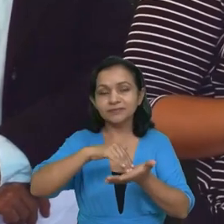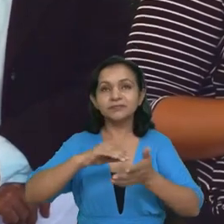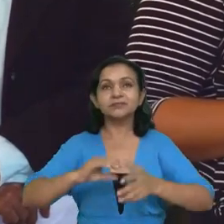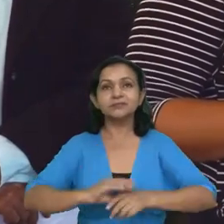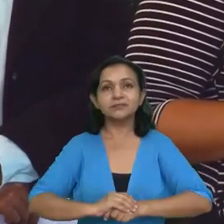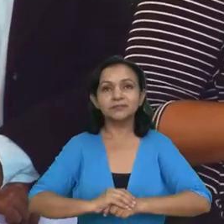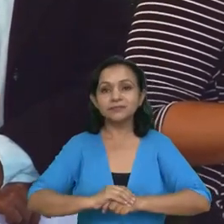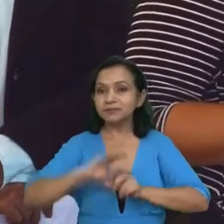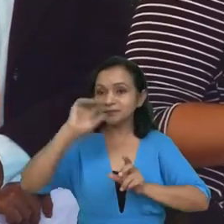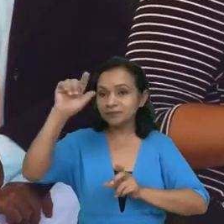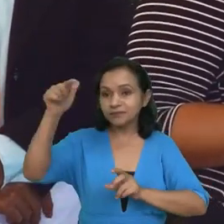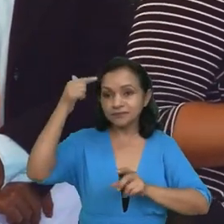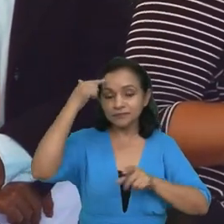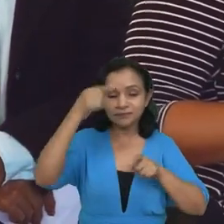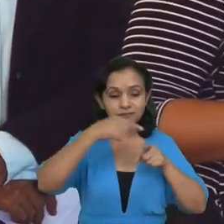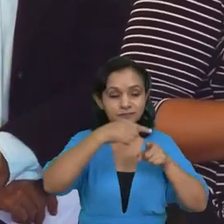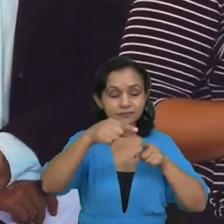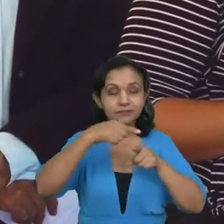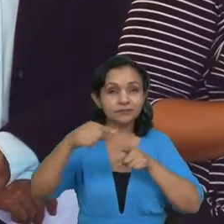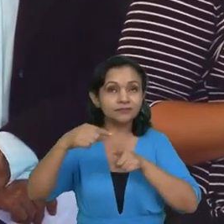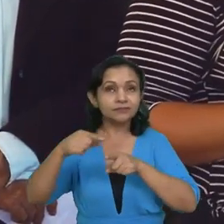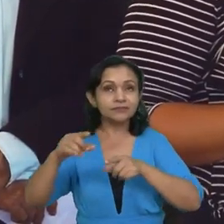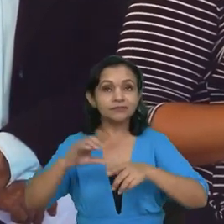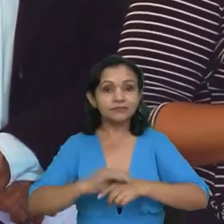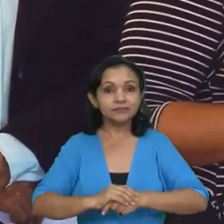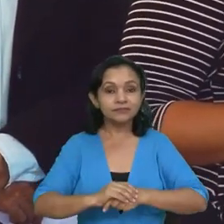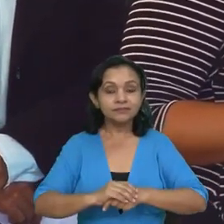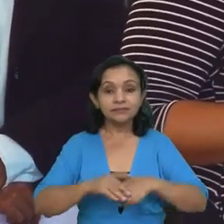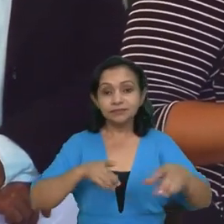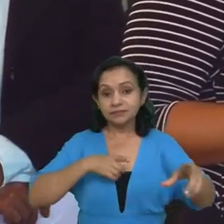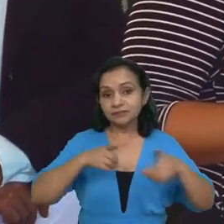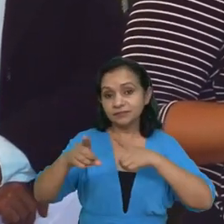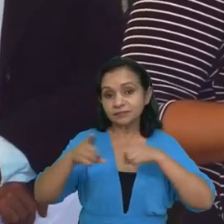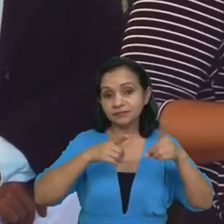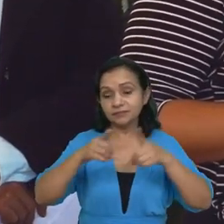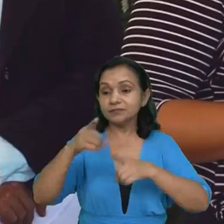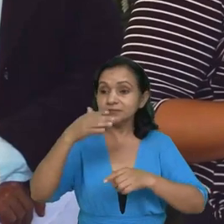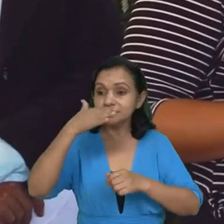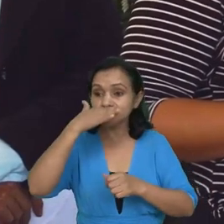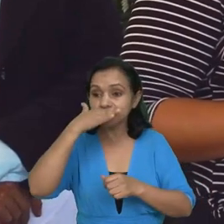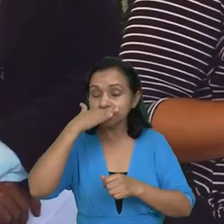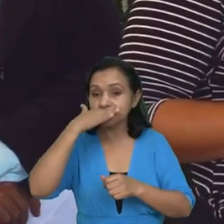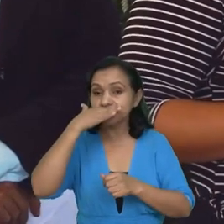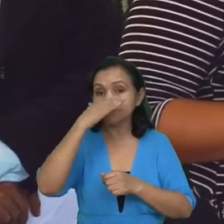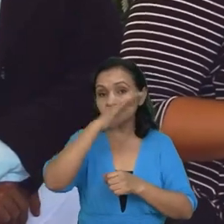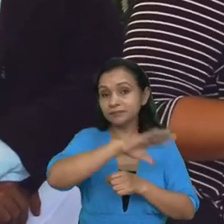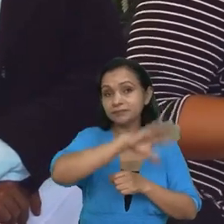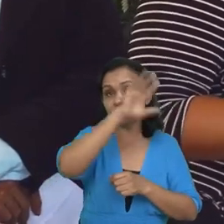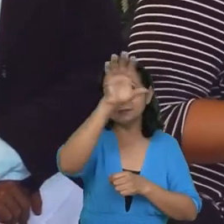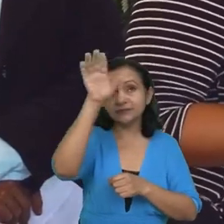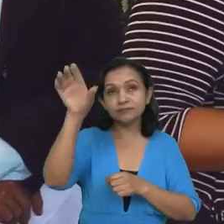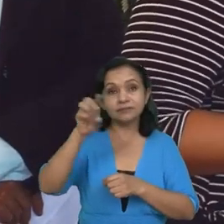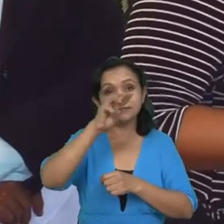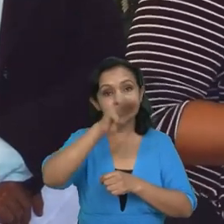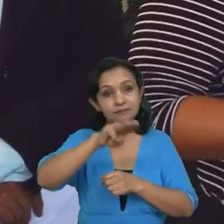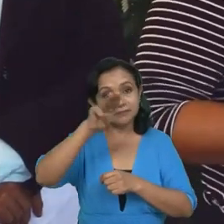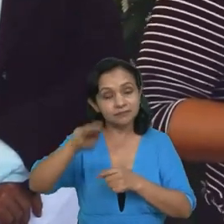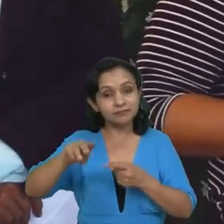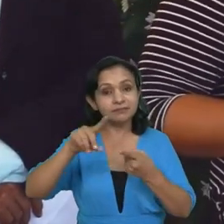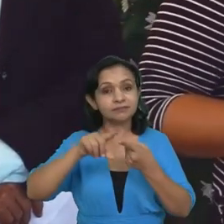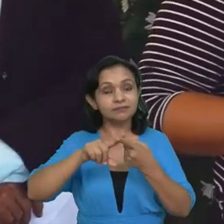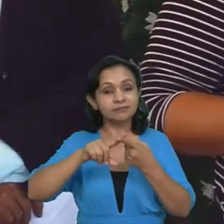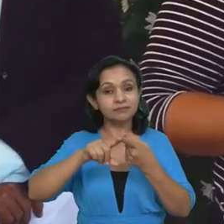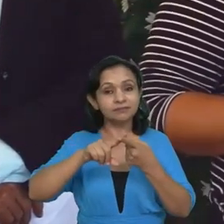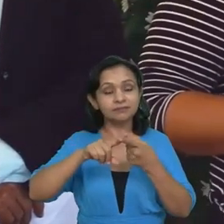al gobierno municipal a las delegaciones del frente sandinista departamental matagalpa el